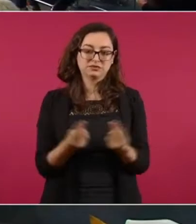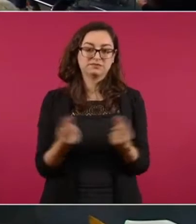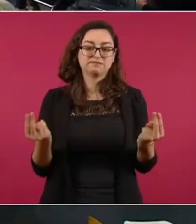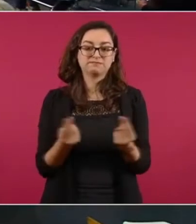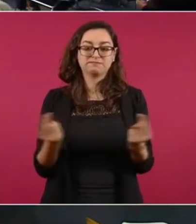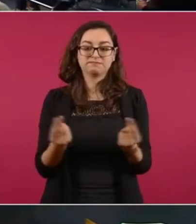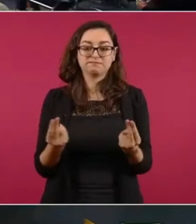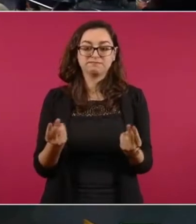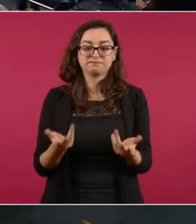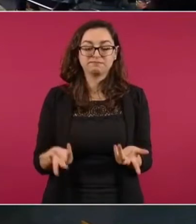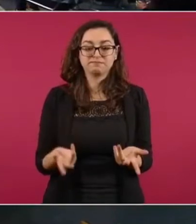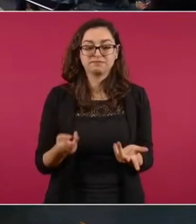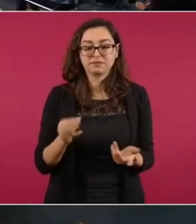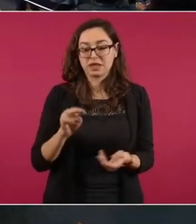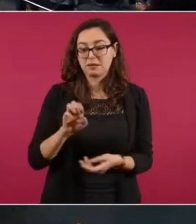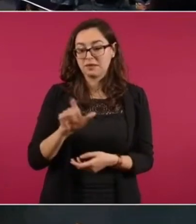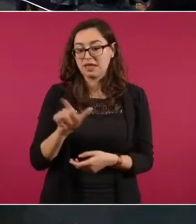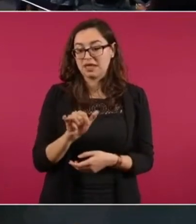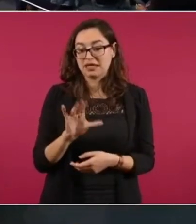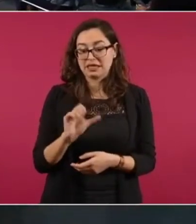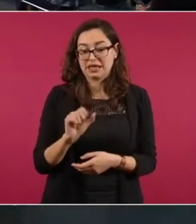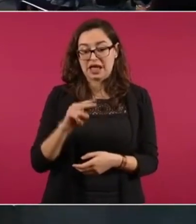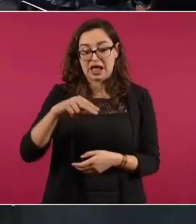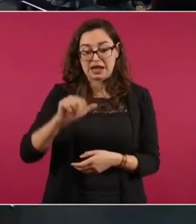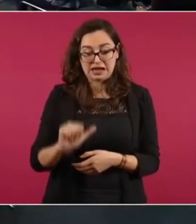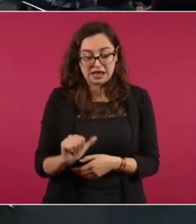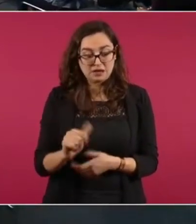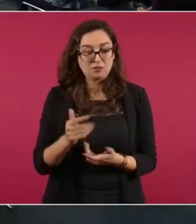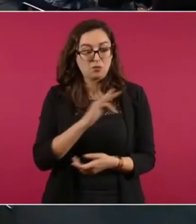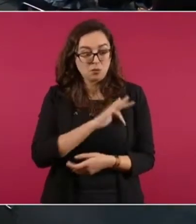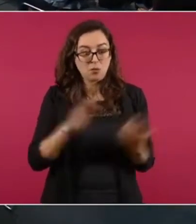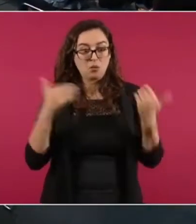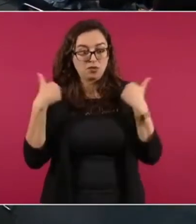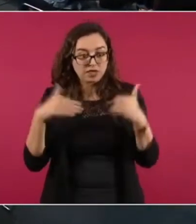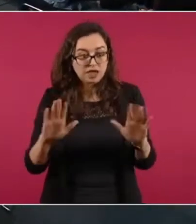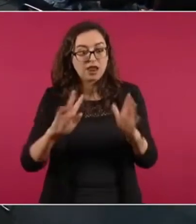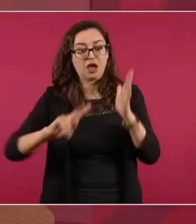Solo que los trabajadores estuviesen de acuerdo,